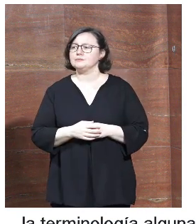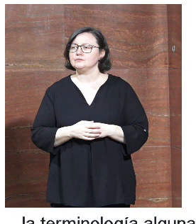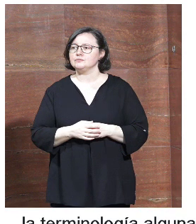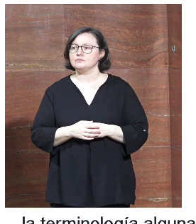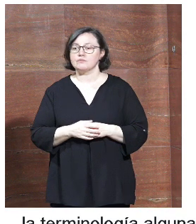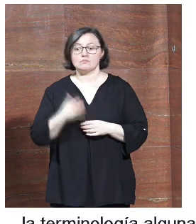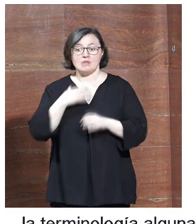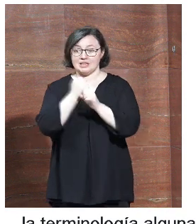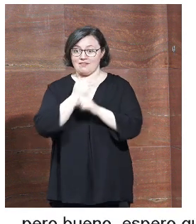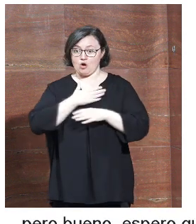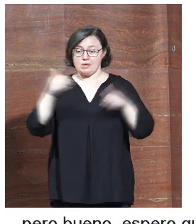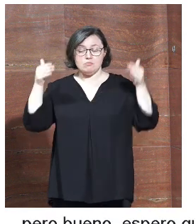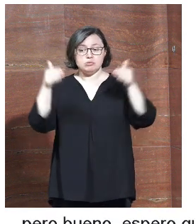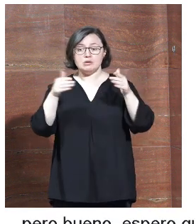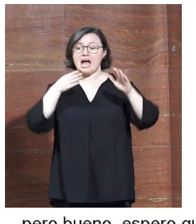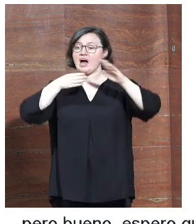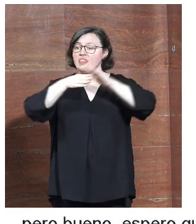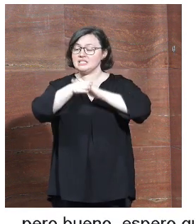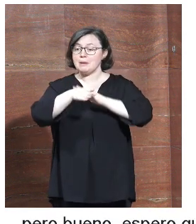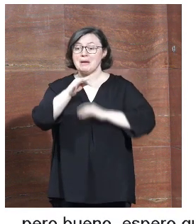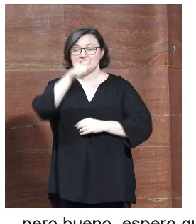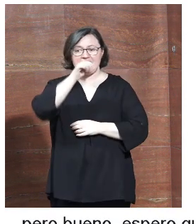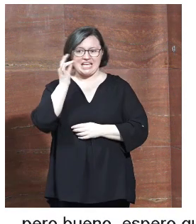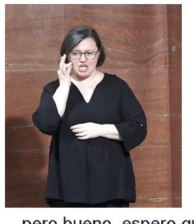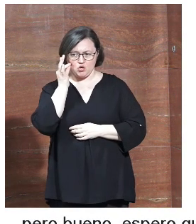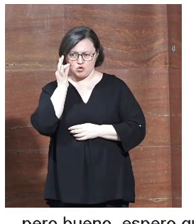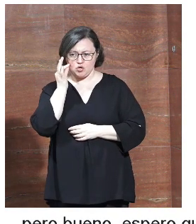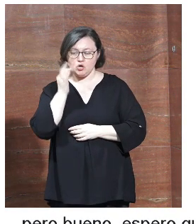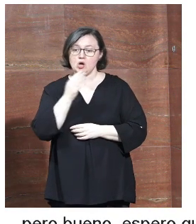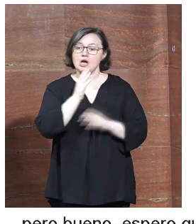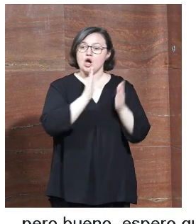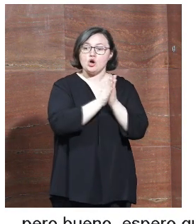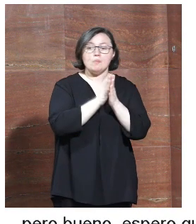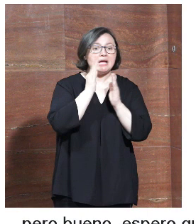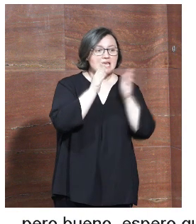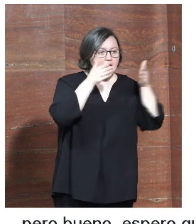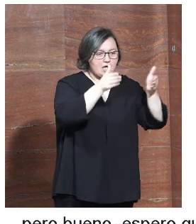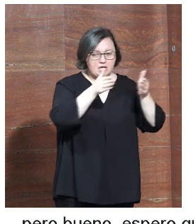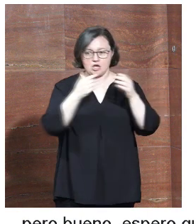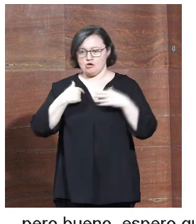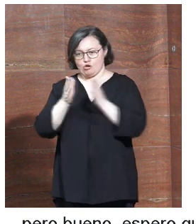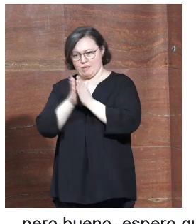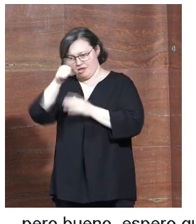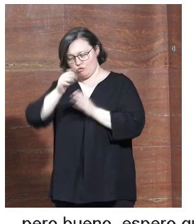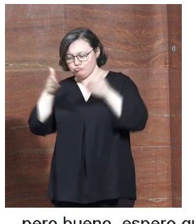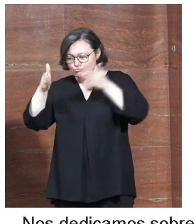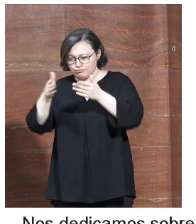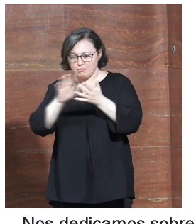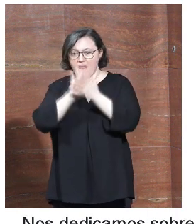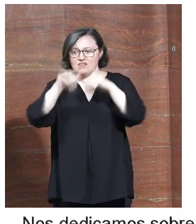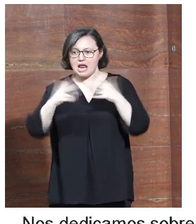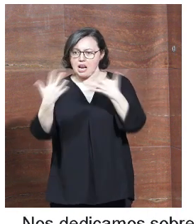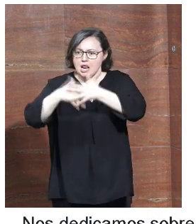Nos dedicamos sobre todo a la accesibilidad y al género, cada uno por su lado, pero alguna vez hemos conseguido que algún